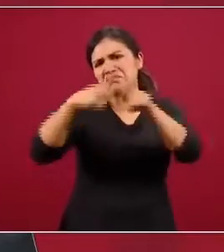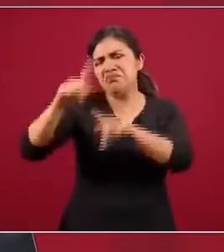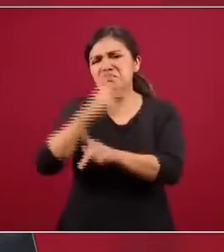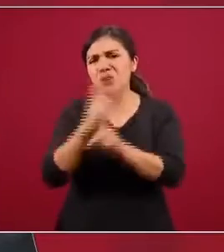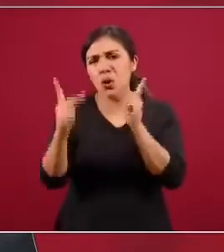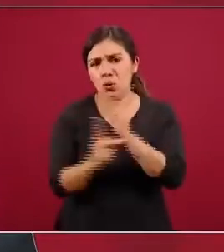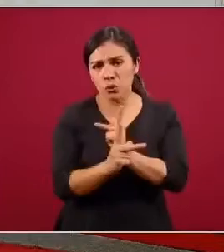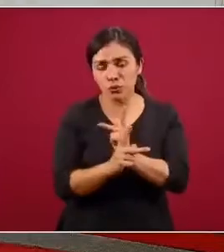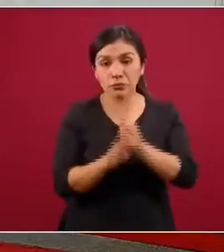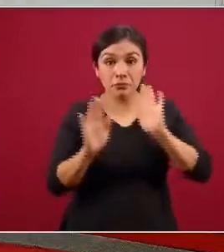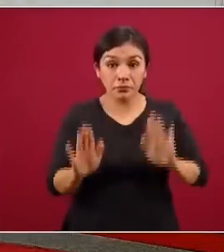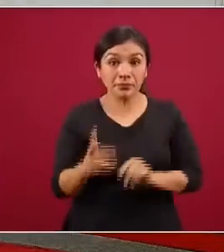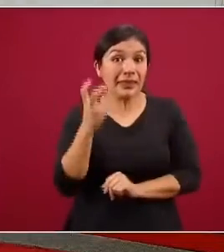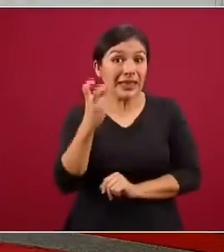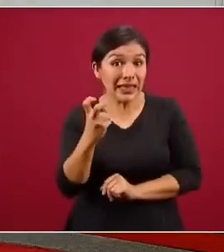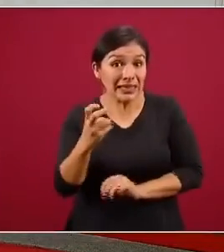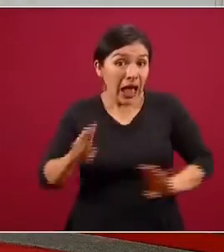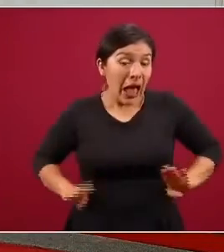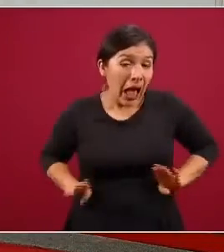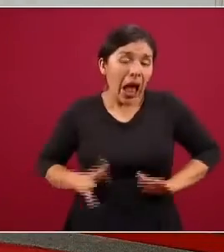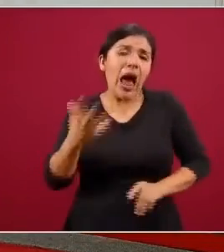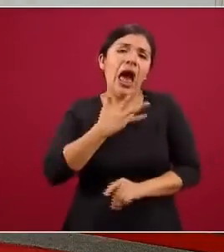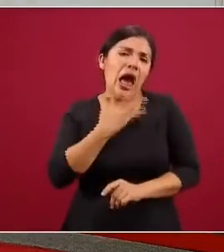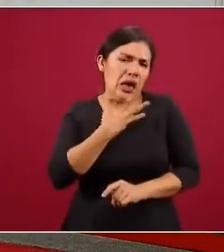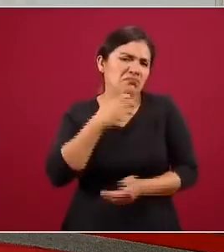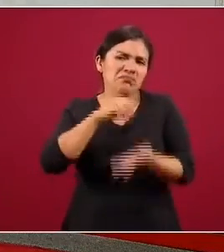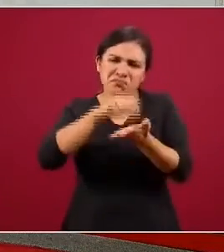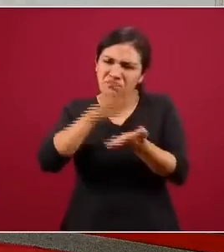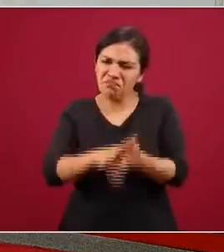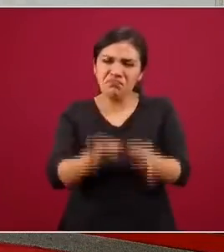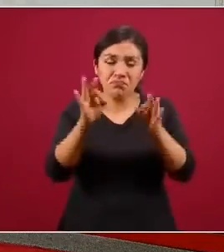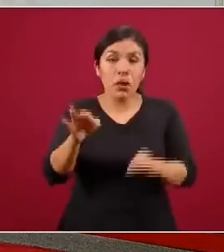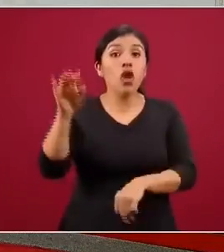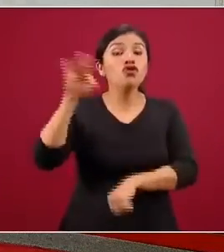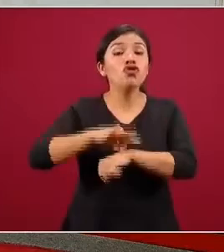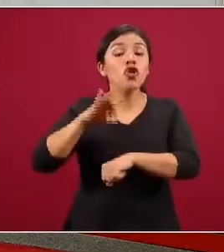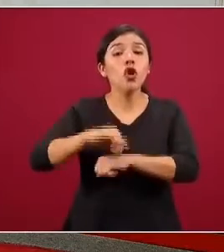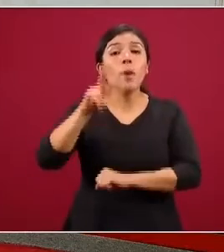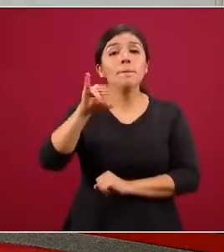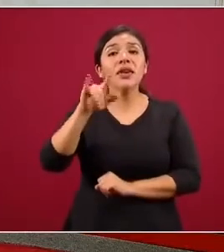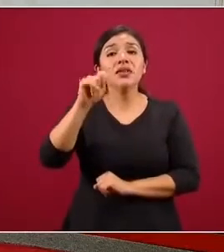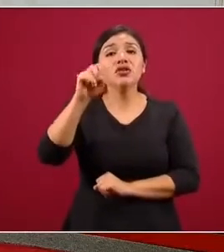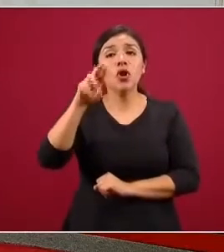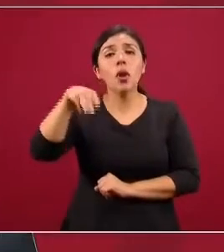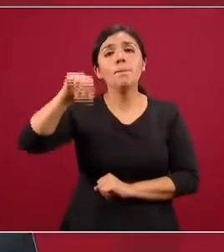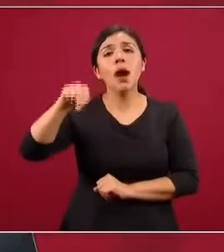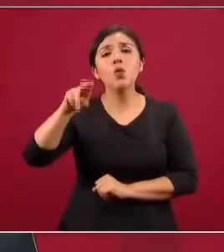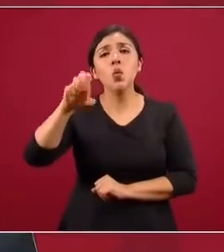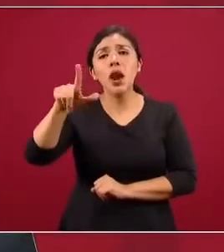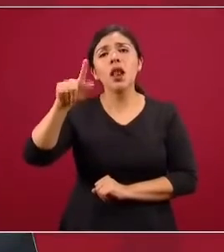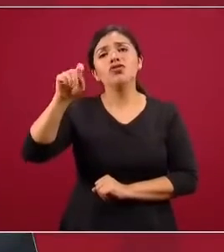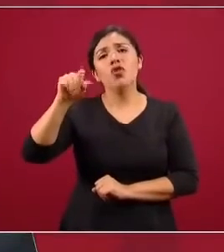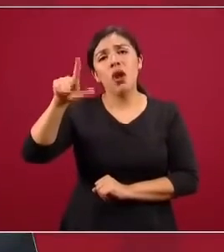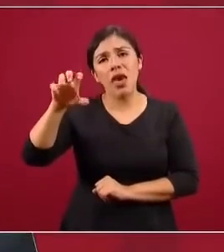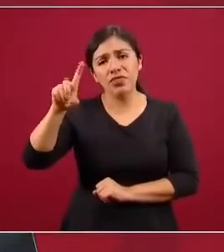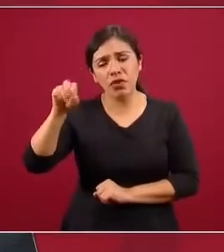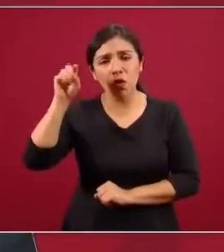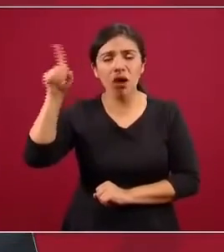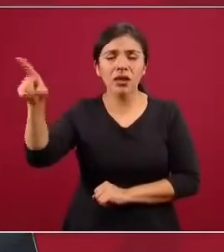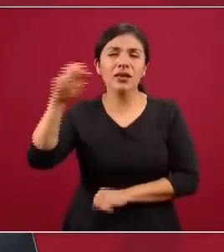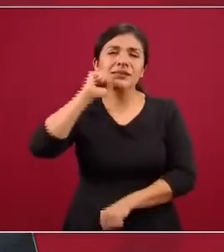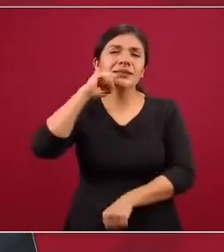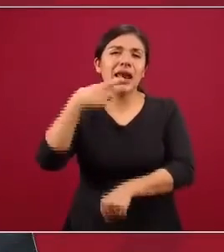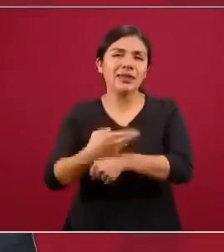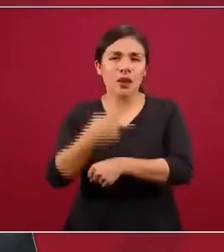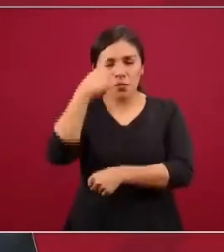productos. Este es un fenómeno muy bien documentado. Por cierto, el doctor Víctor Manuel Toledo, nuestro respetadísimo secretario de